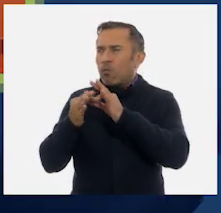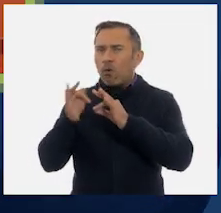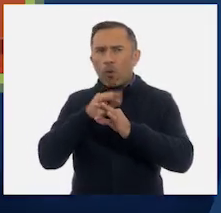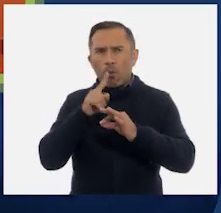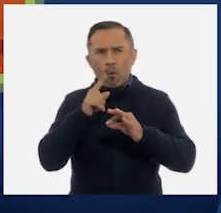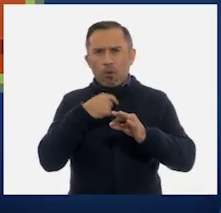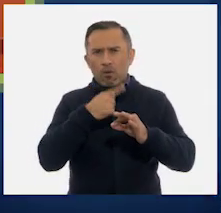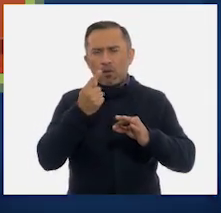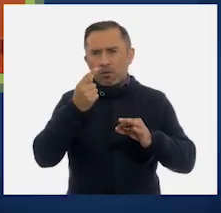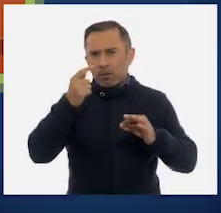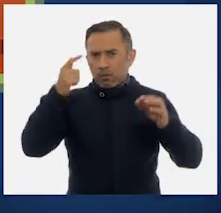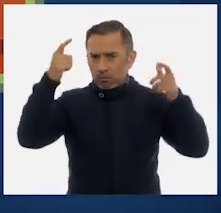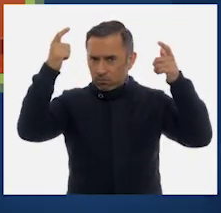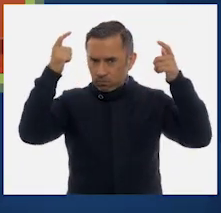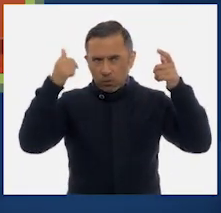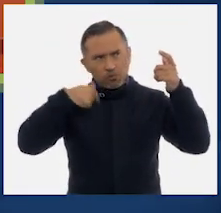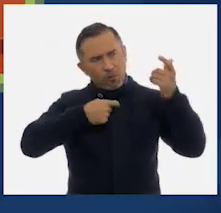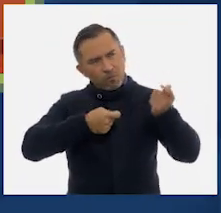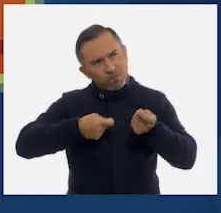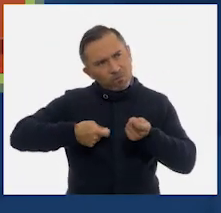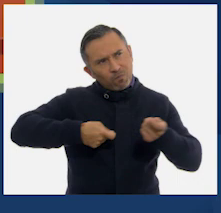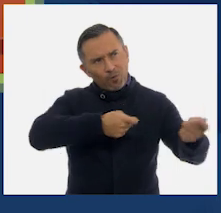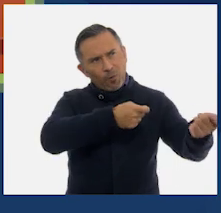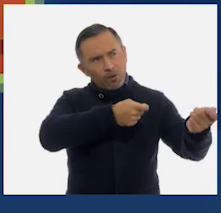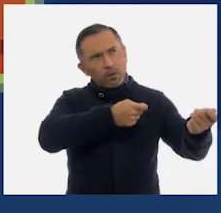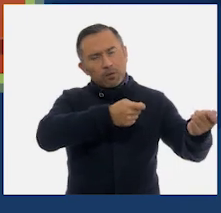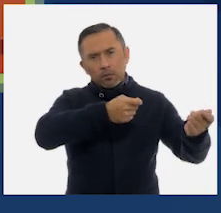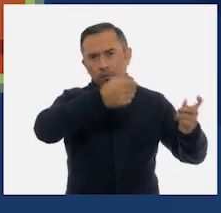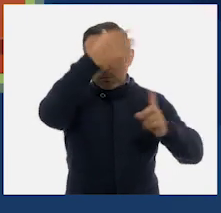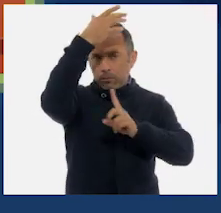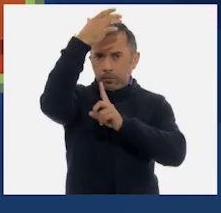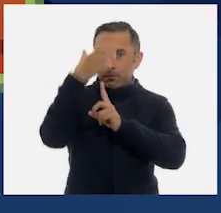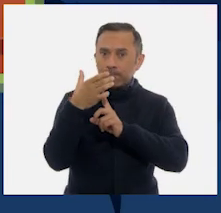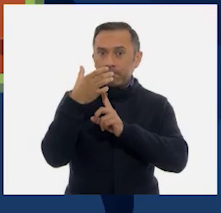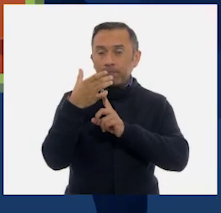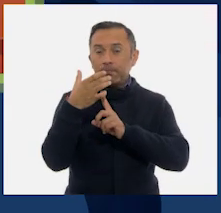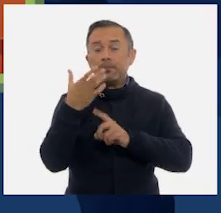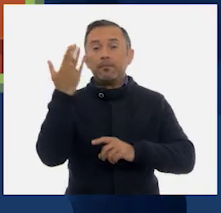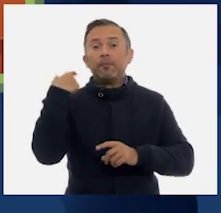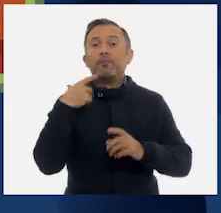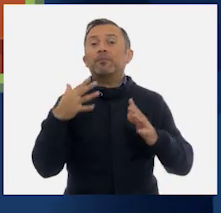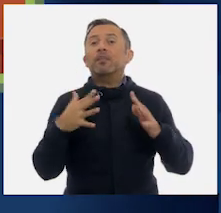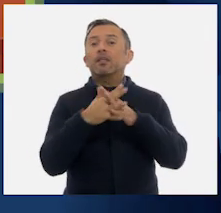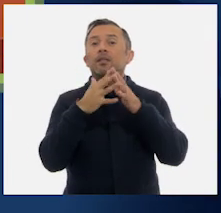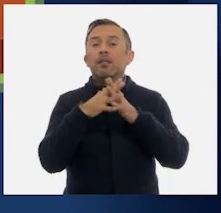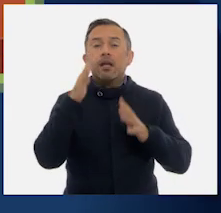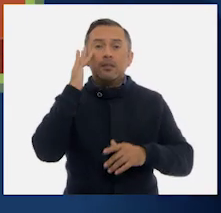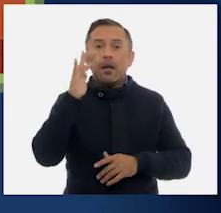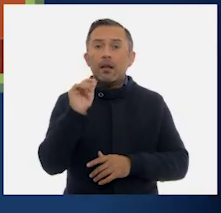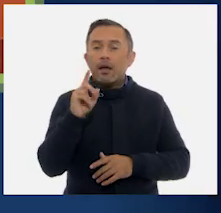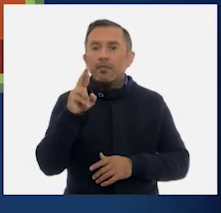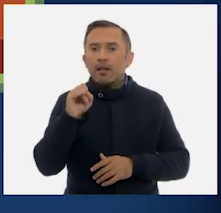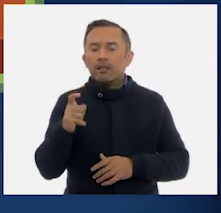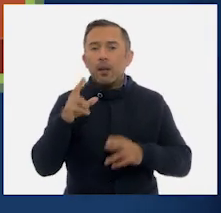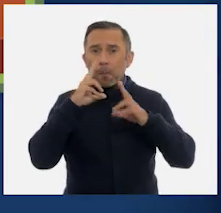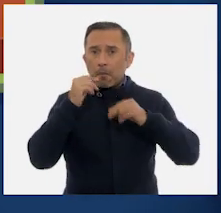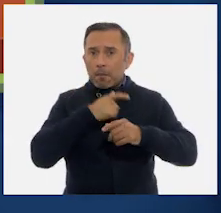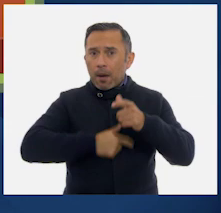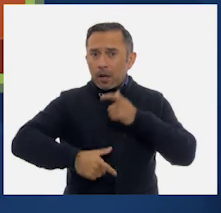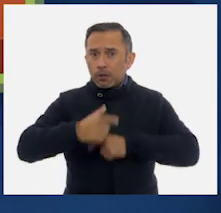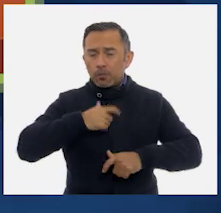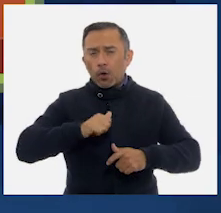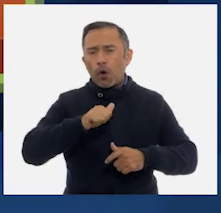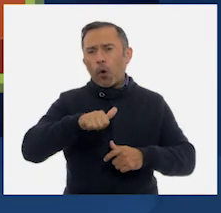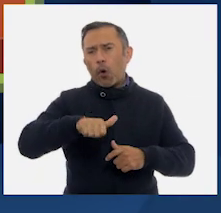en la punta de sus sombreros de palma. Estuvieron en el combate de San Andrés, donde Pancho Villa capturó 11 trenes de ferrocarril a los